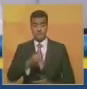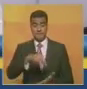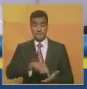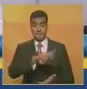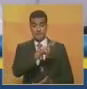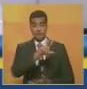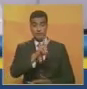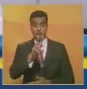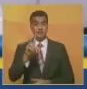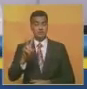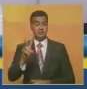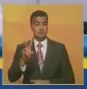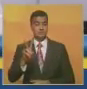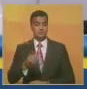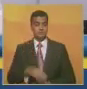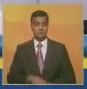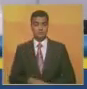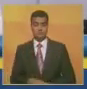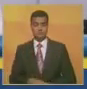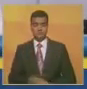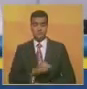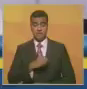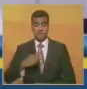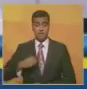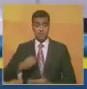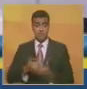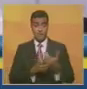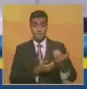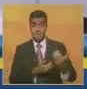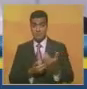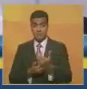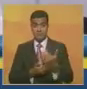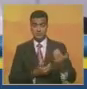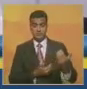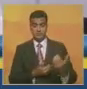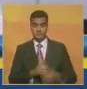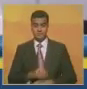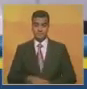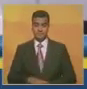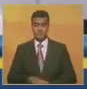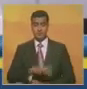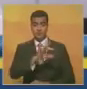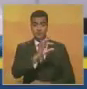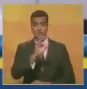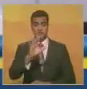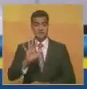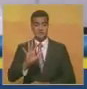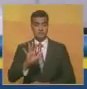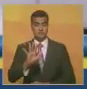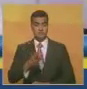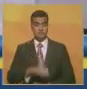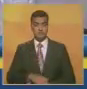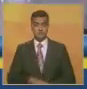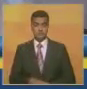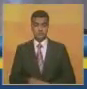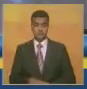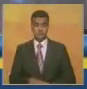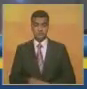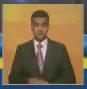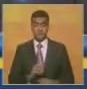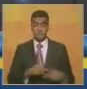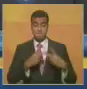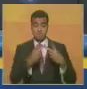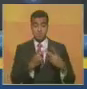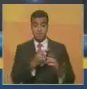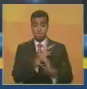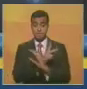1322 funcionarios de nuestro cuerpo de bomberos 885 funcionarios y voluntarios